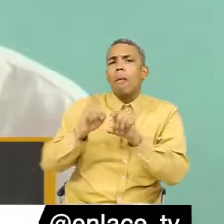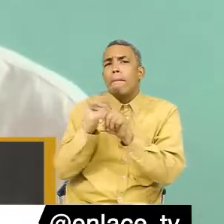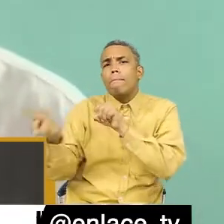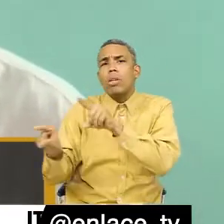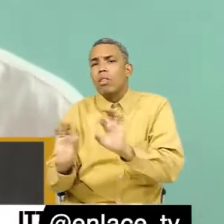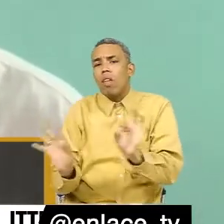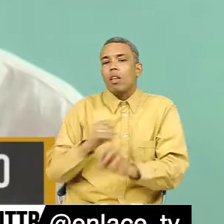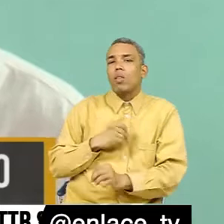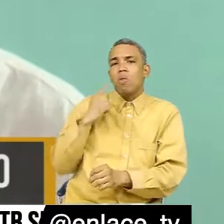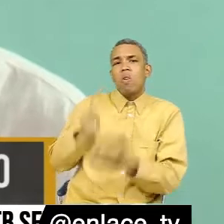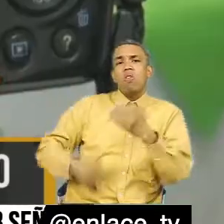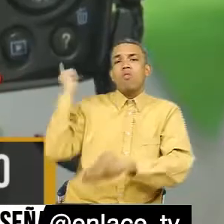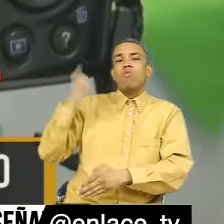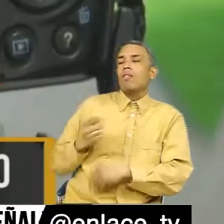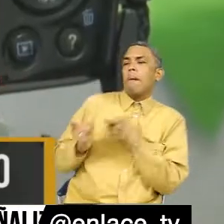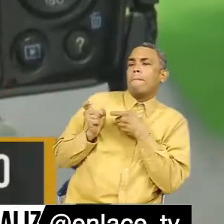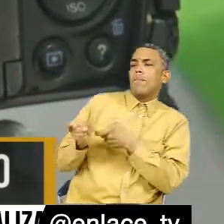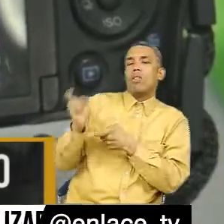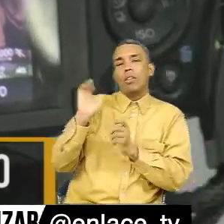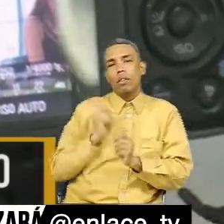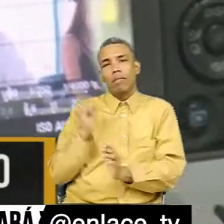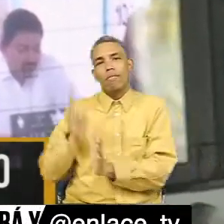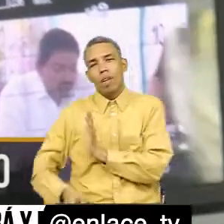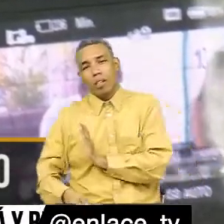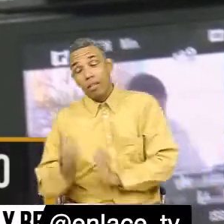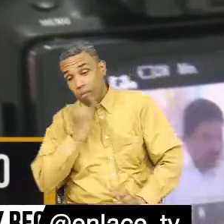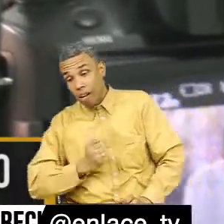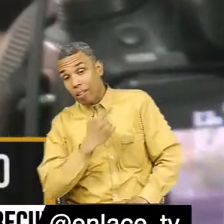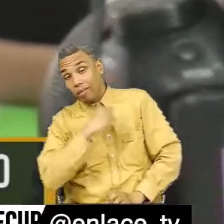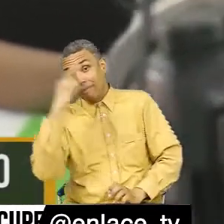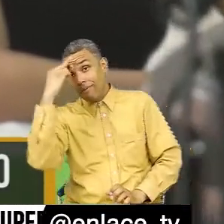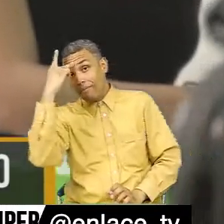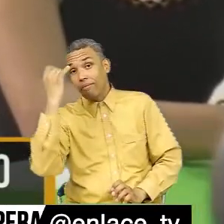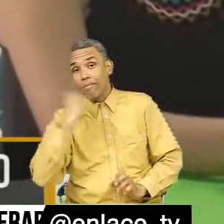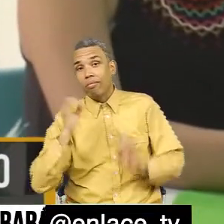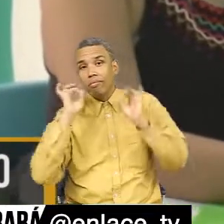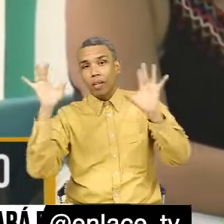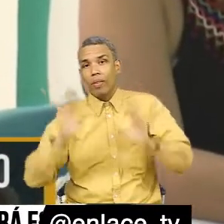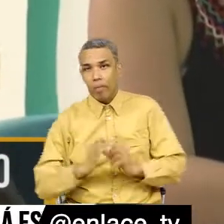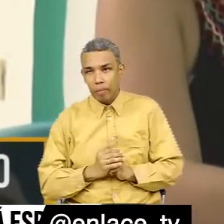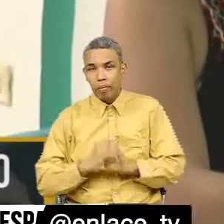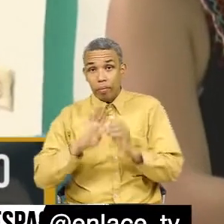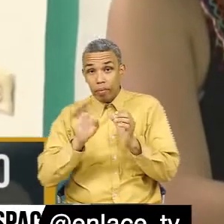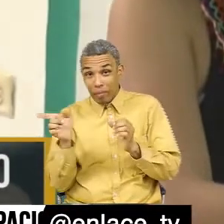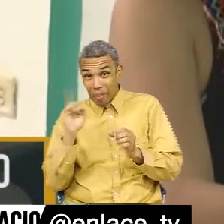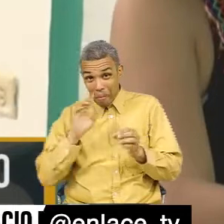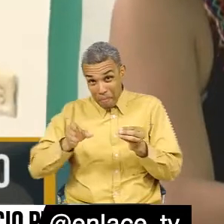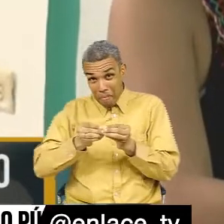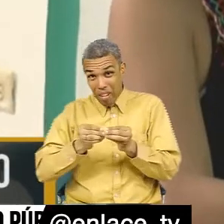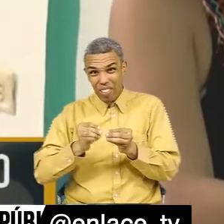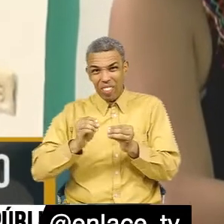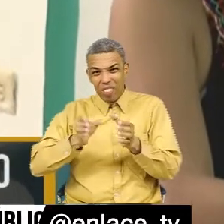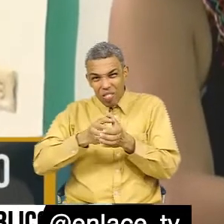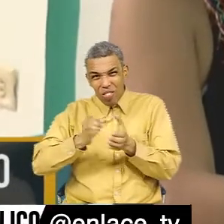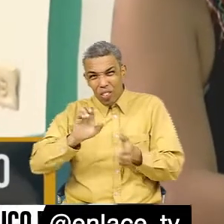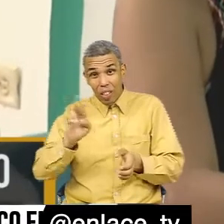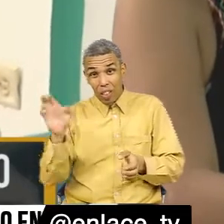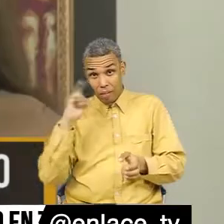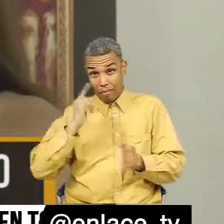y no contra la población civil. Con el reconocimiento de los agentes del Estado en esta muerte, Credos asegura que se interpondrán las